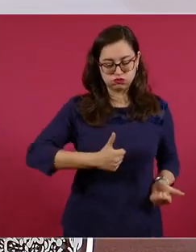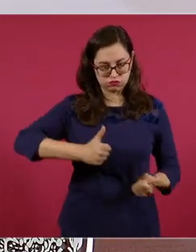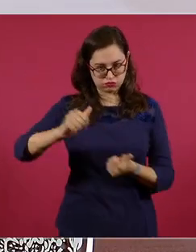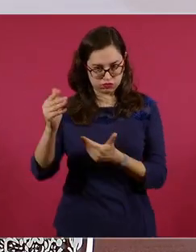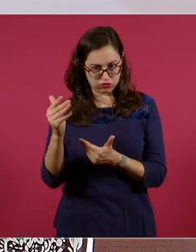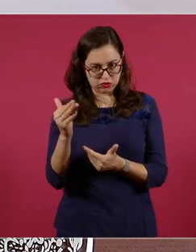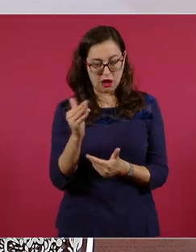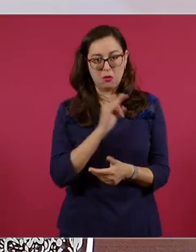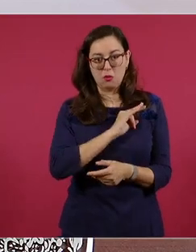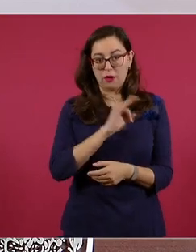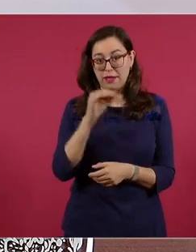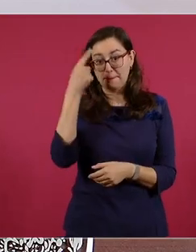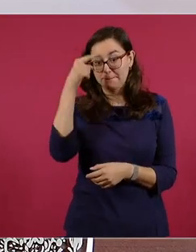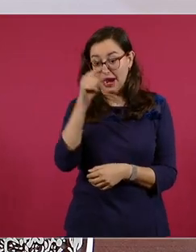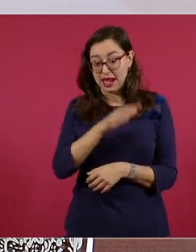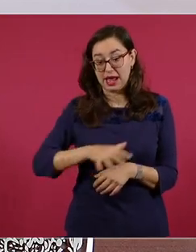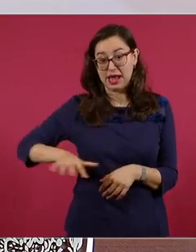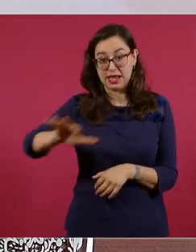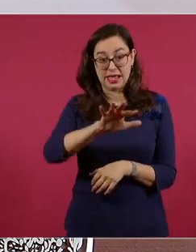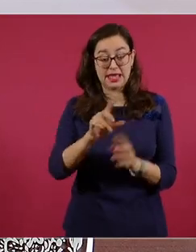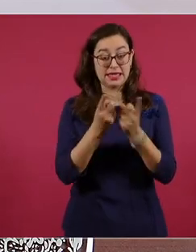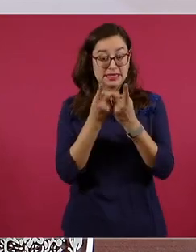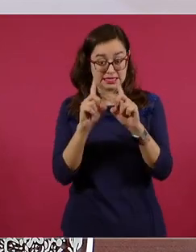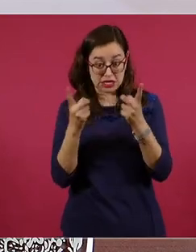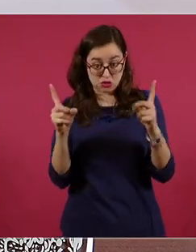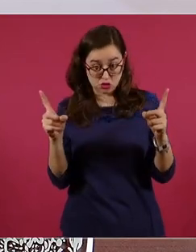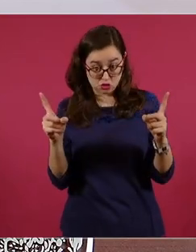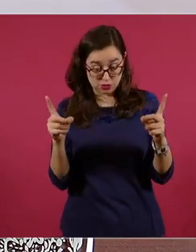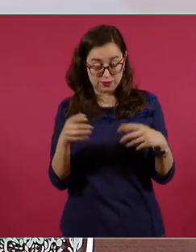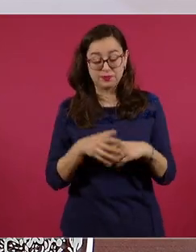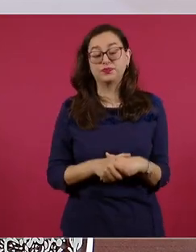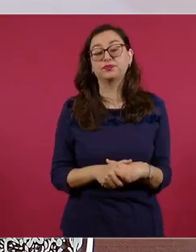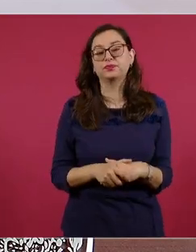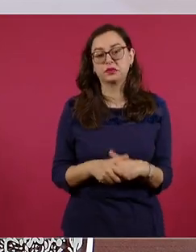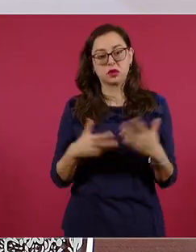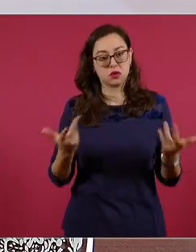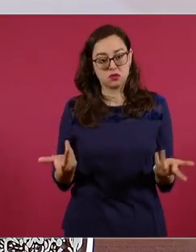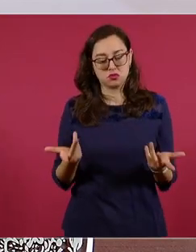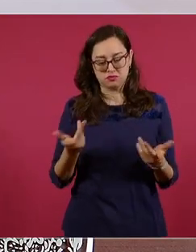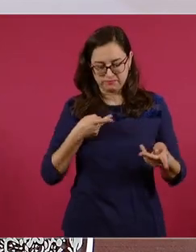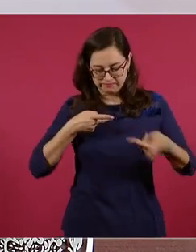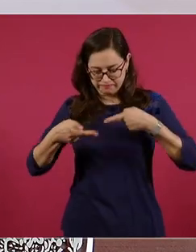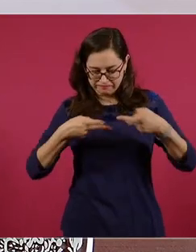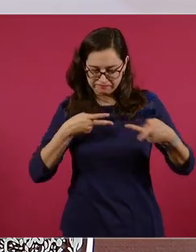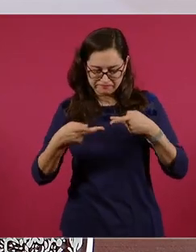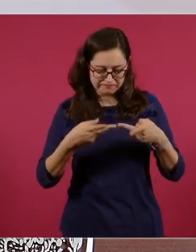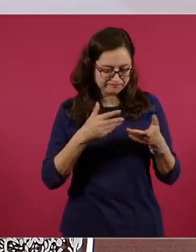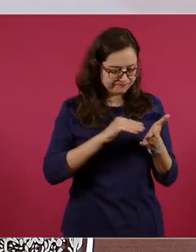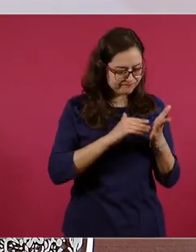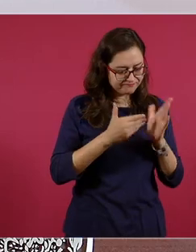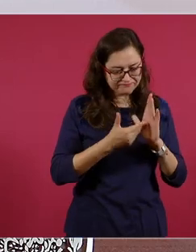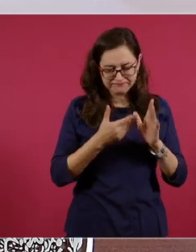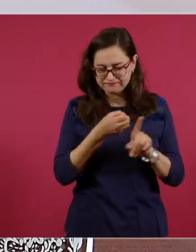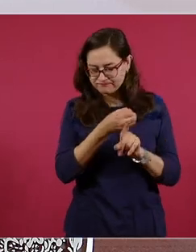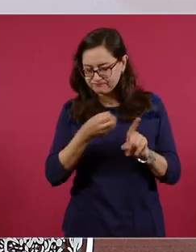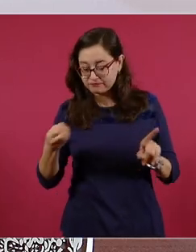desarrollo a la región. Para lograr esto, se está implementando una plataforma logística compuesta